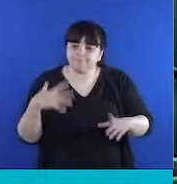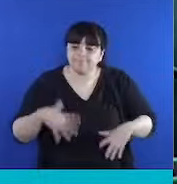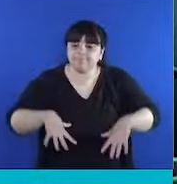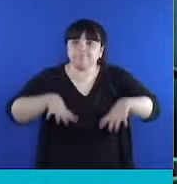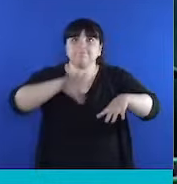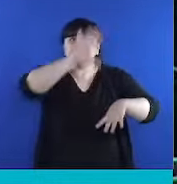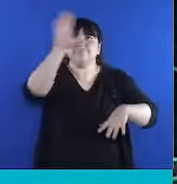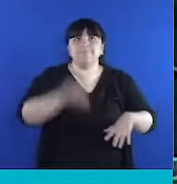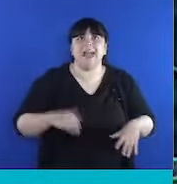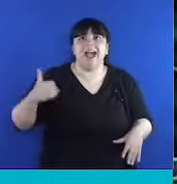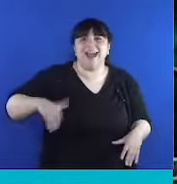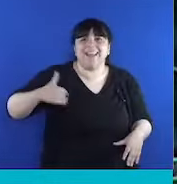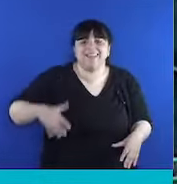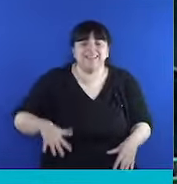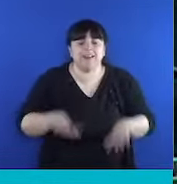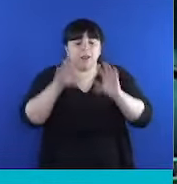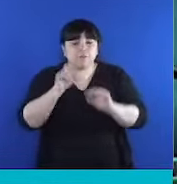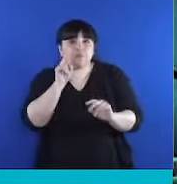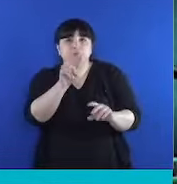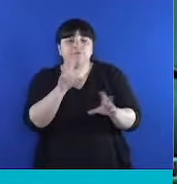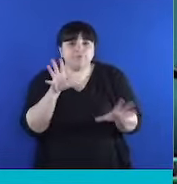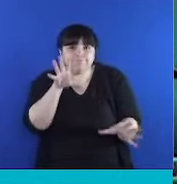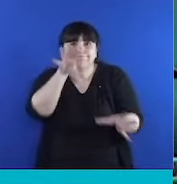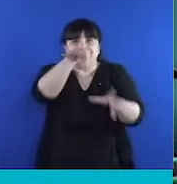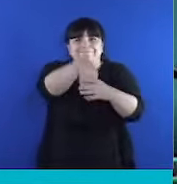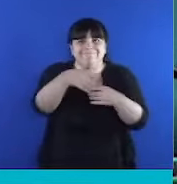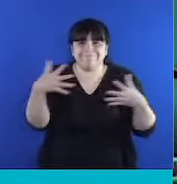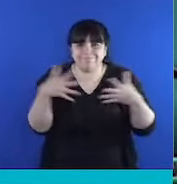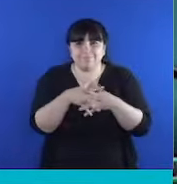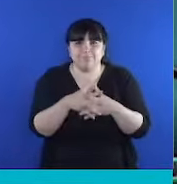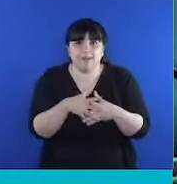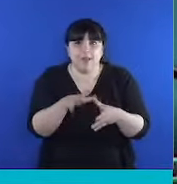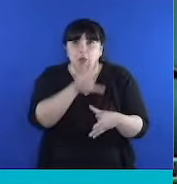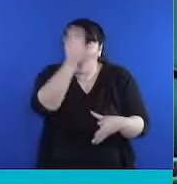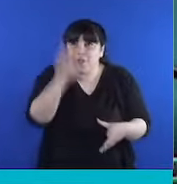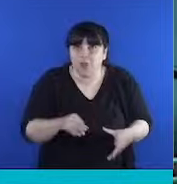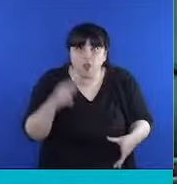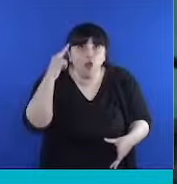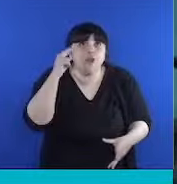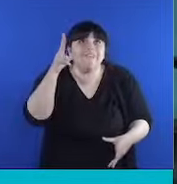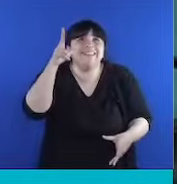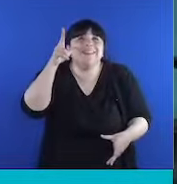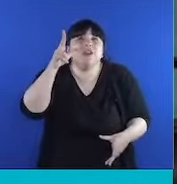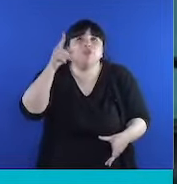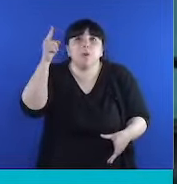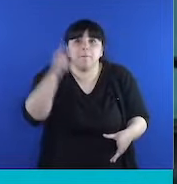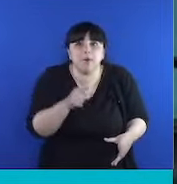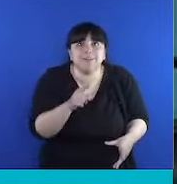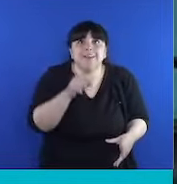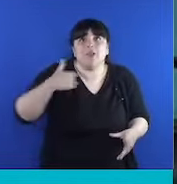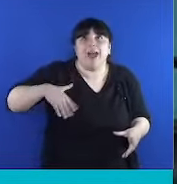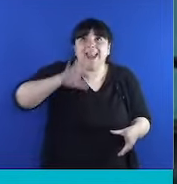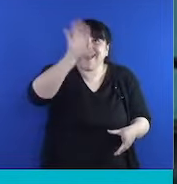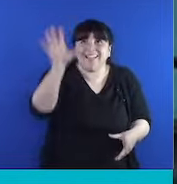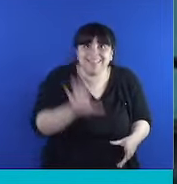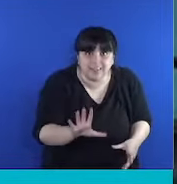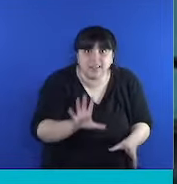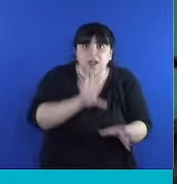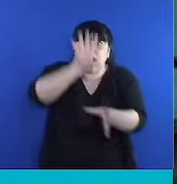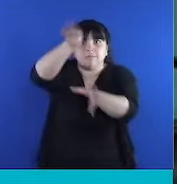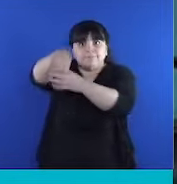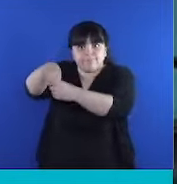nacional. El 98% de las ciudades participan, el 98% de las ciudades de la República Argentina